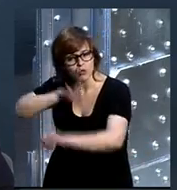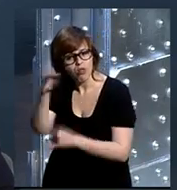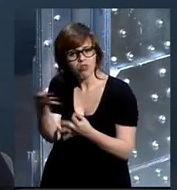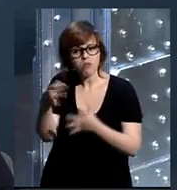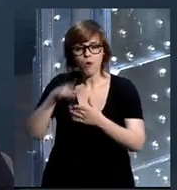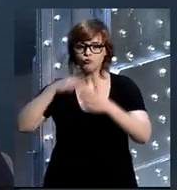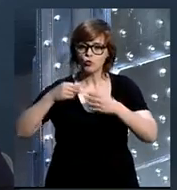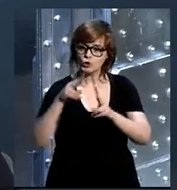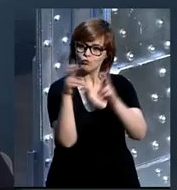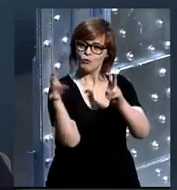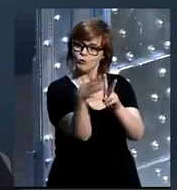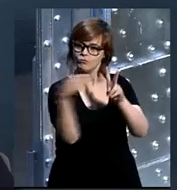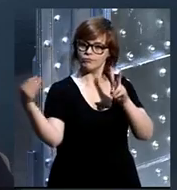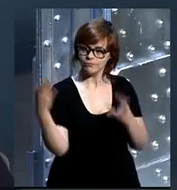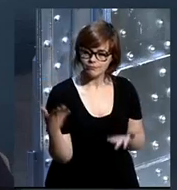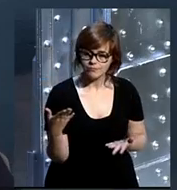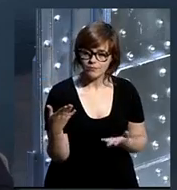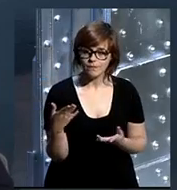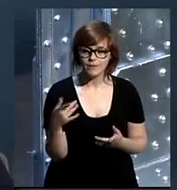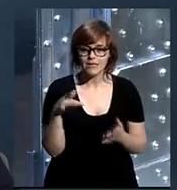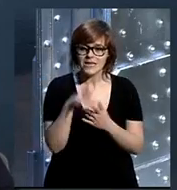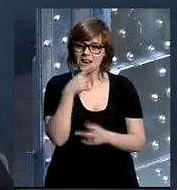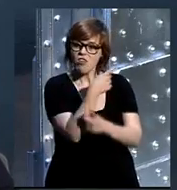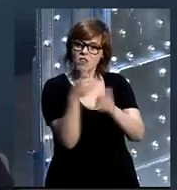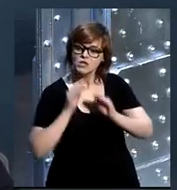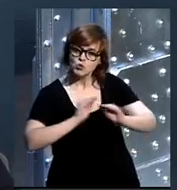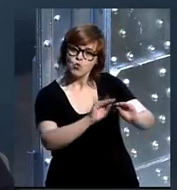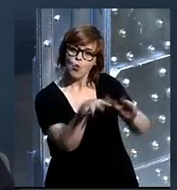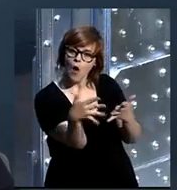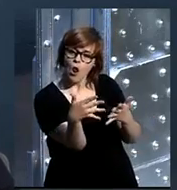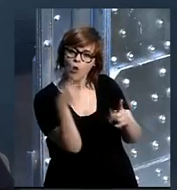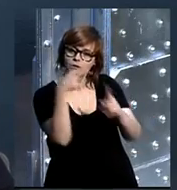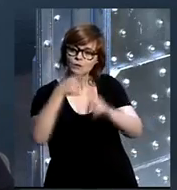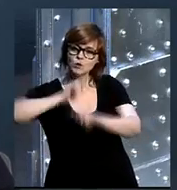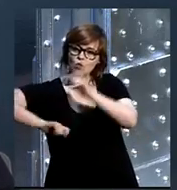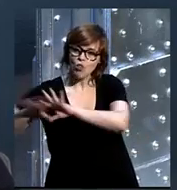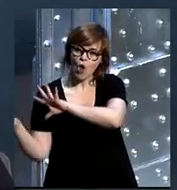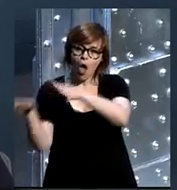nuevos usuarios y entender cuáles son las exigencias. Y ellos sí entienden muy bien,